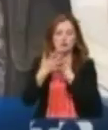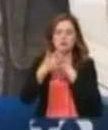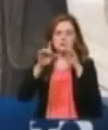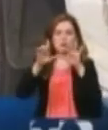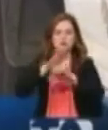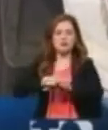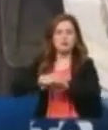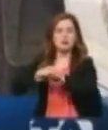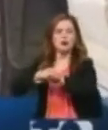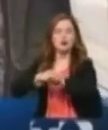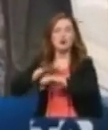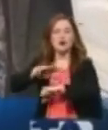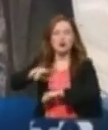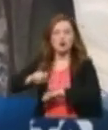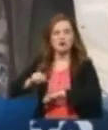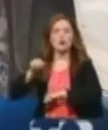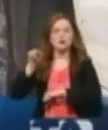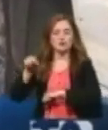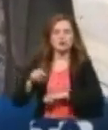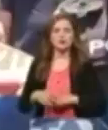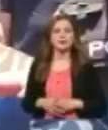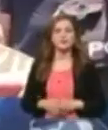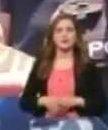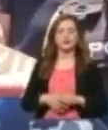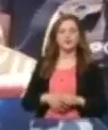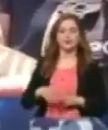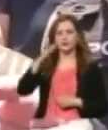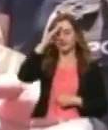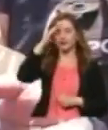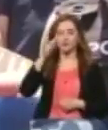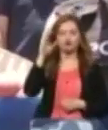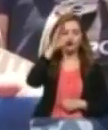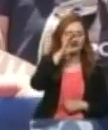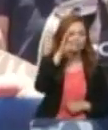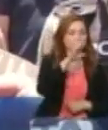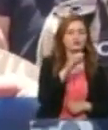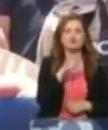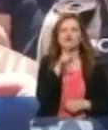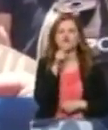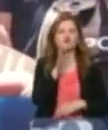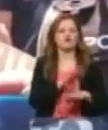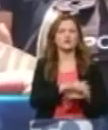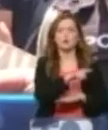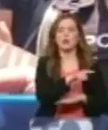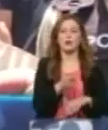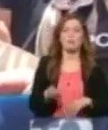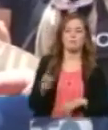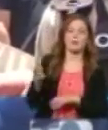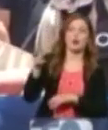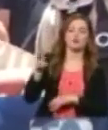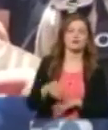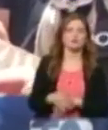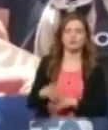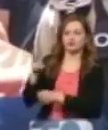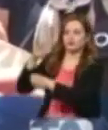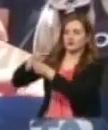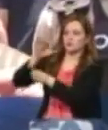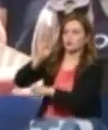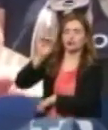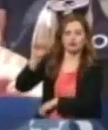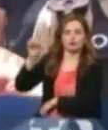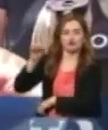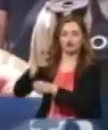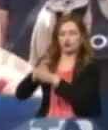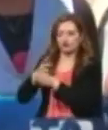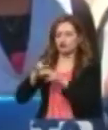en busca de pruebas para dar con el paradero del asesino. Estamos recopilando evidencias, videos de las cámaras del ECU, la cámara que hay